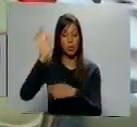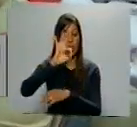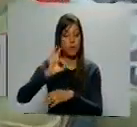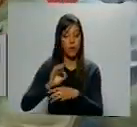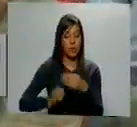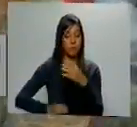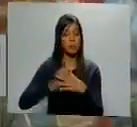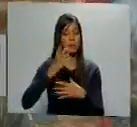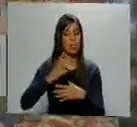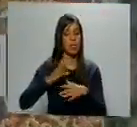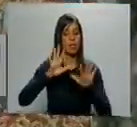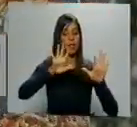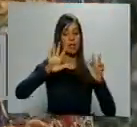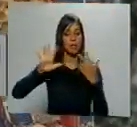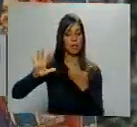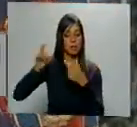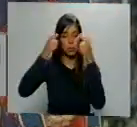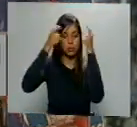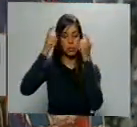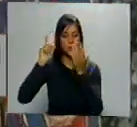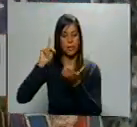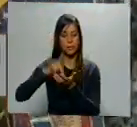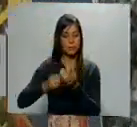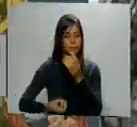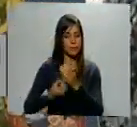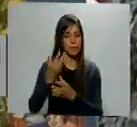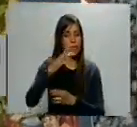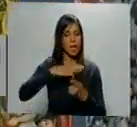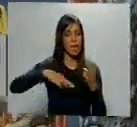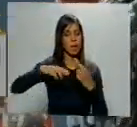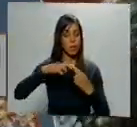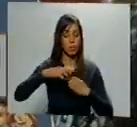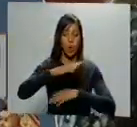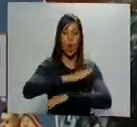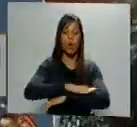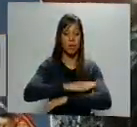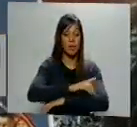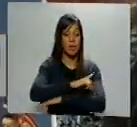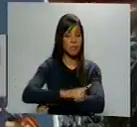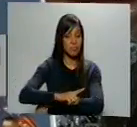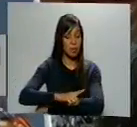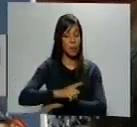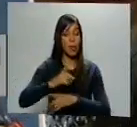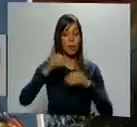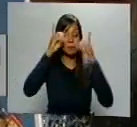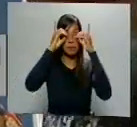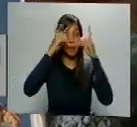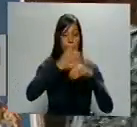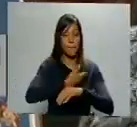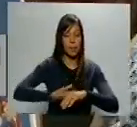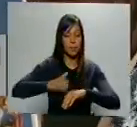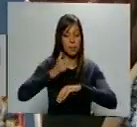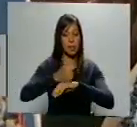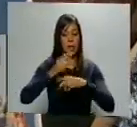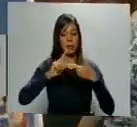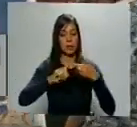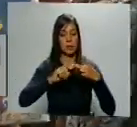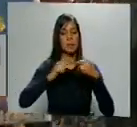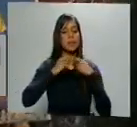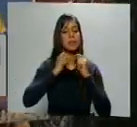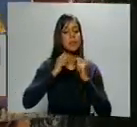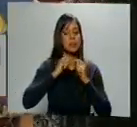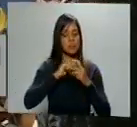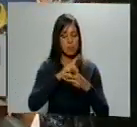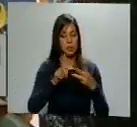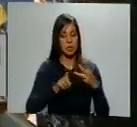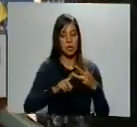Federación y 18 de la Revolución Bolivariana. Cúmplase, Delcy Rodríguez, presidenta, Aristóbulo Ituri, primer vicepresidente, Elvis Amoroso,